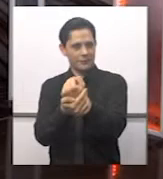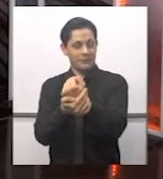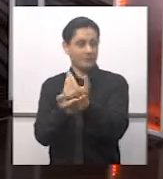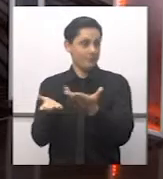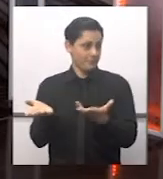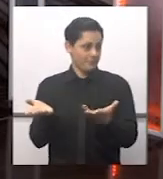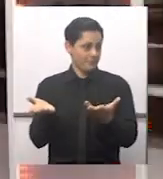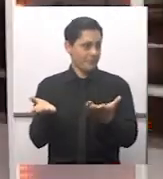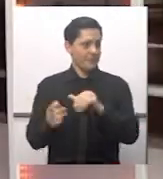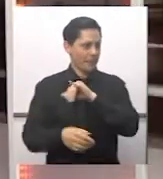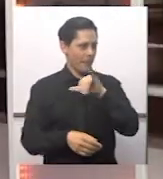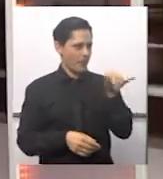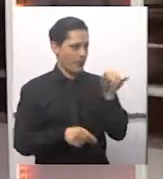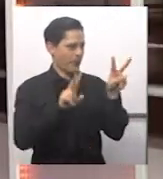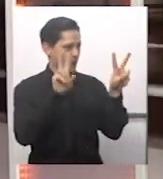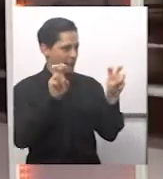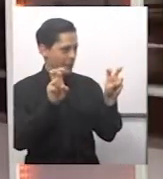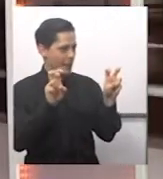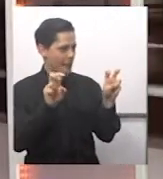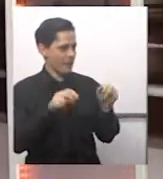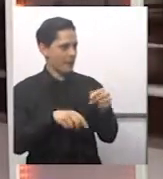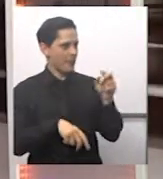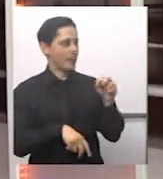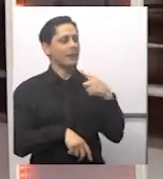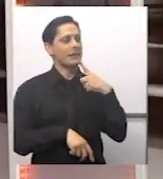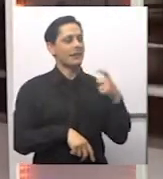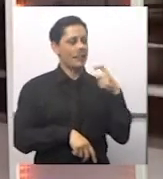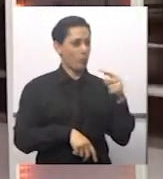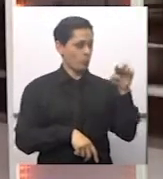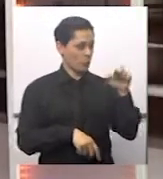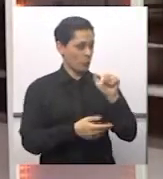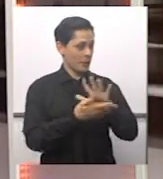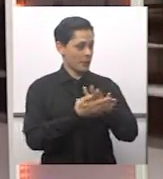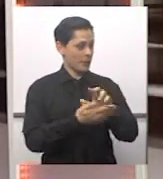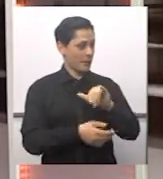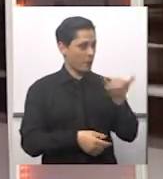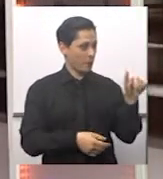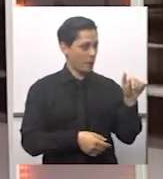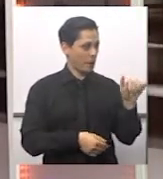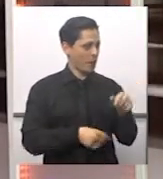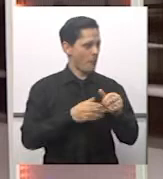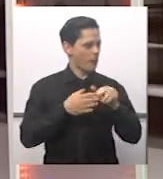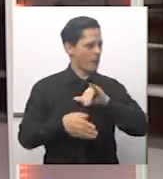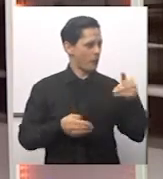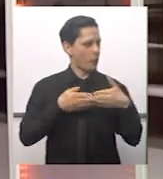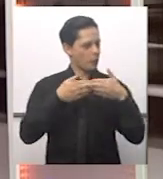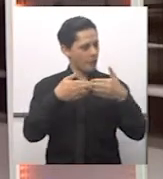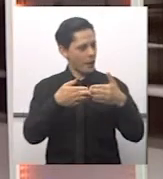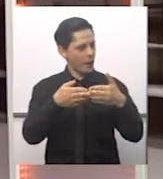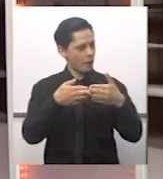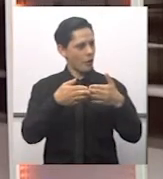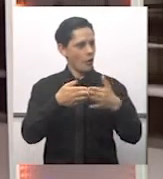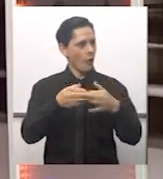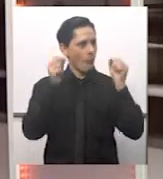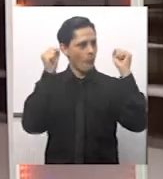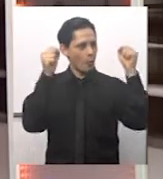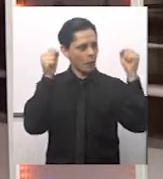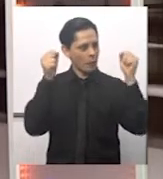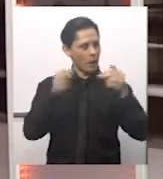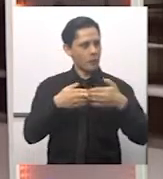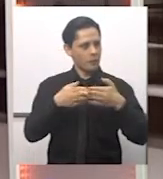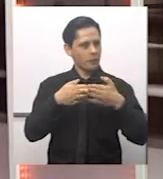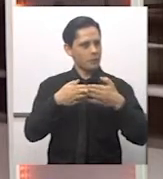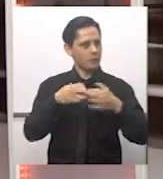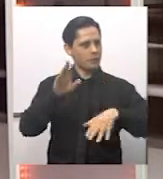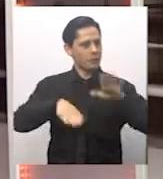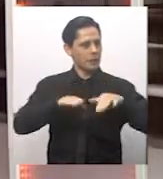acuerda? Después del tema de los portuarios, también cuando ocurrió con el asesinato con el profesor, ¿no es cierto?, vía alemana, en que